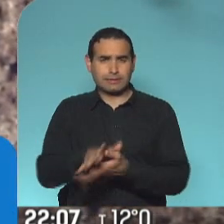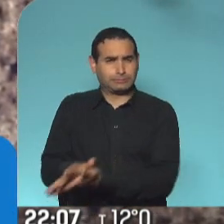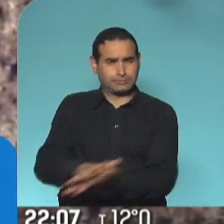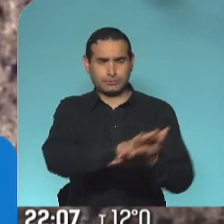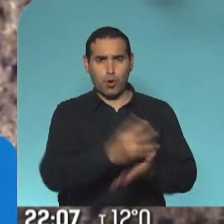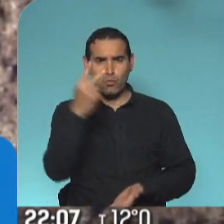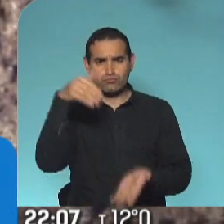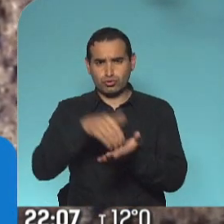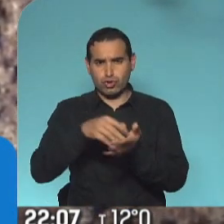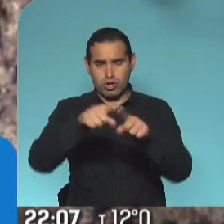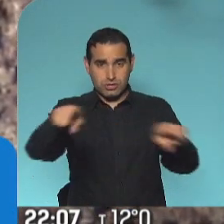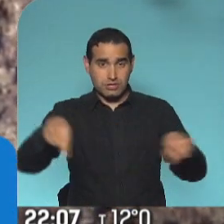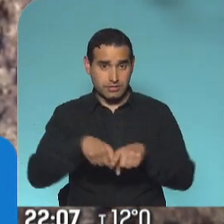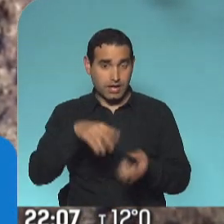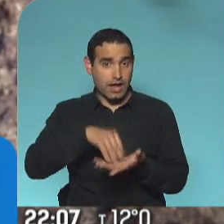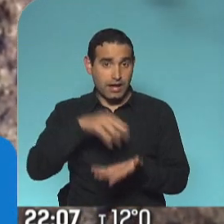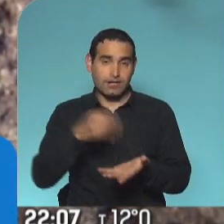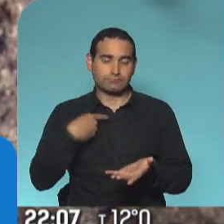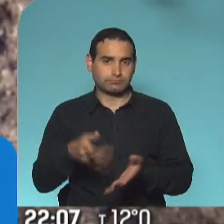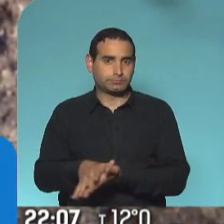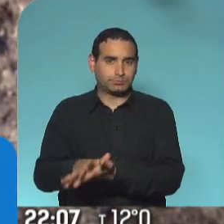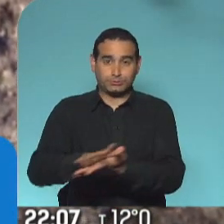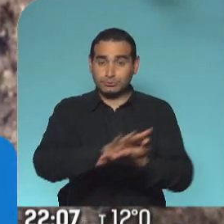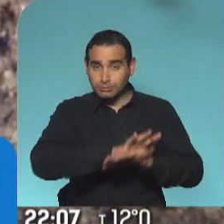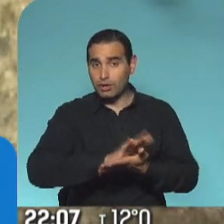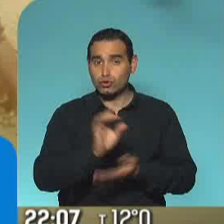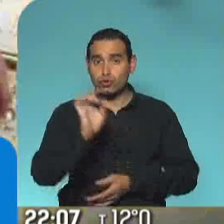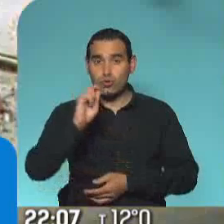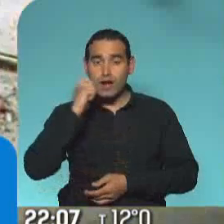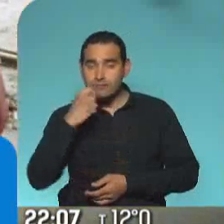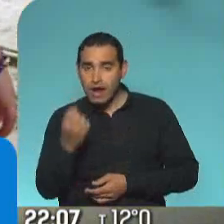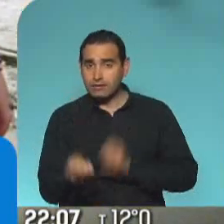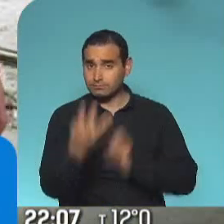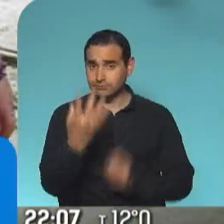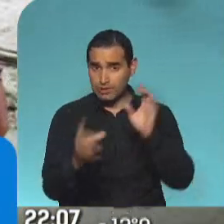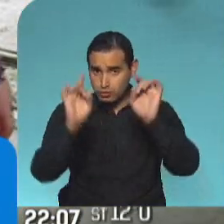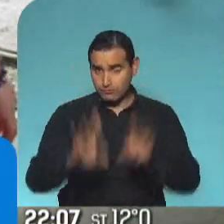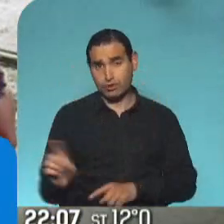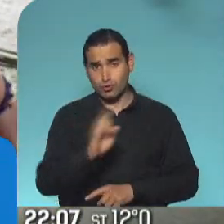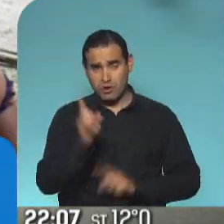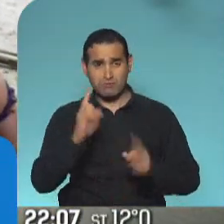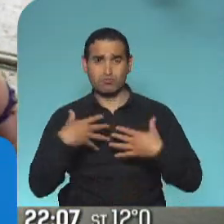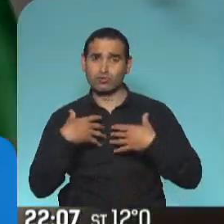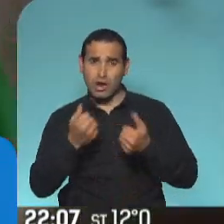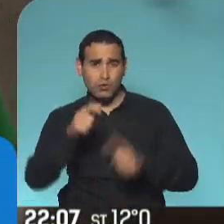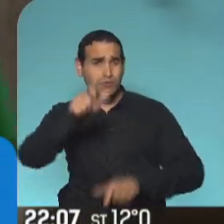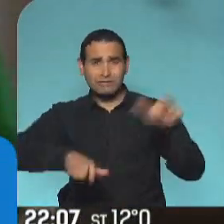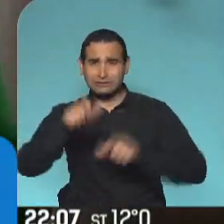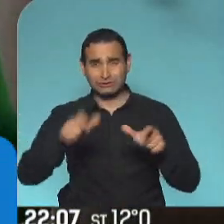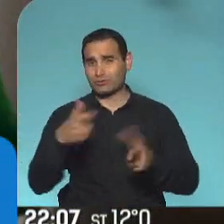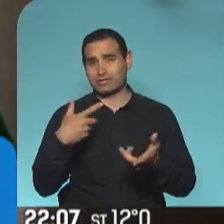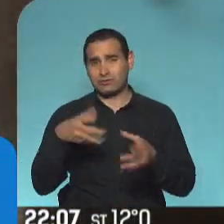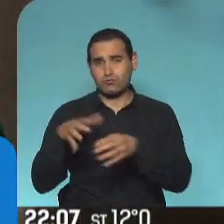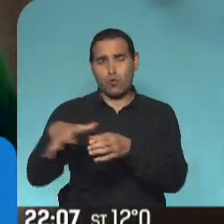millón de hectáreas y afectando gravemente no solo la biodiversidad, sino también la salud y supervivencia de centenares